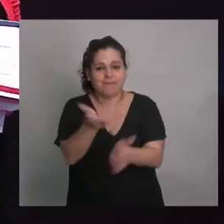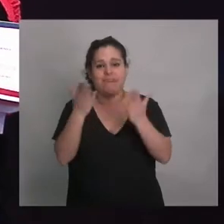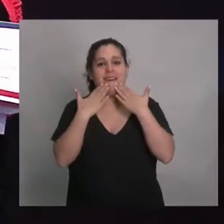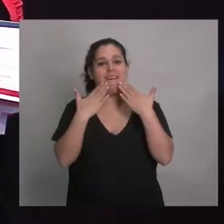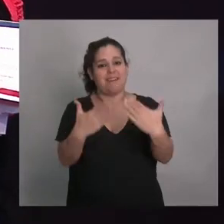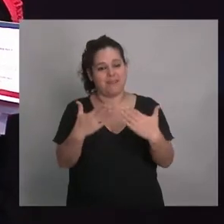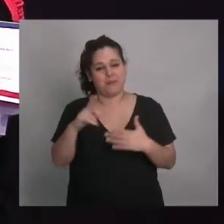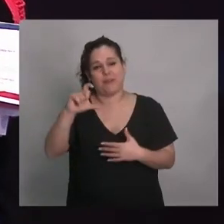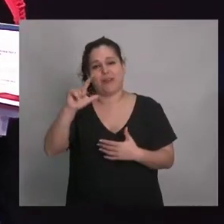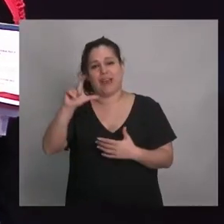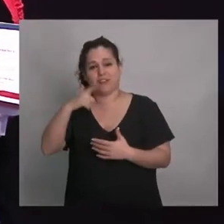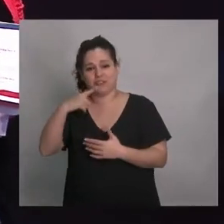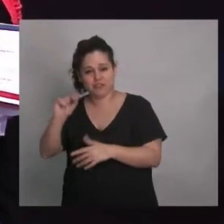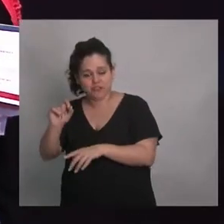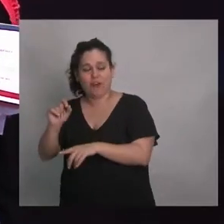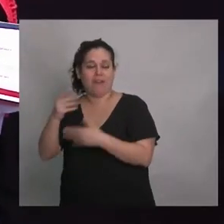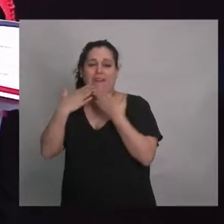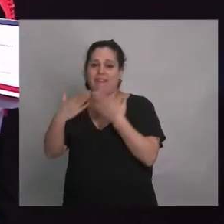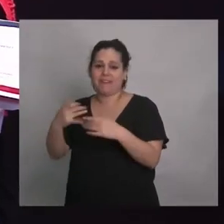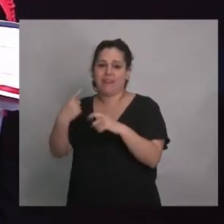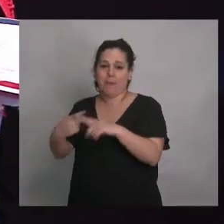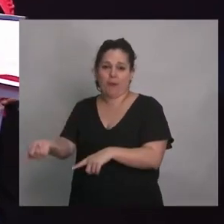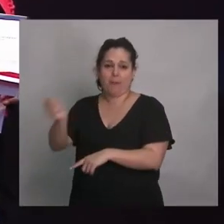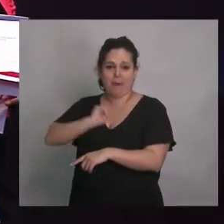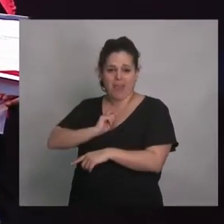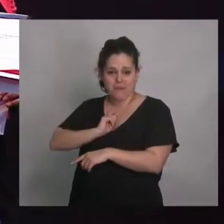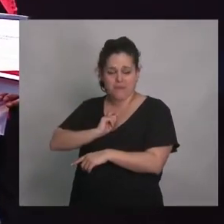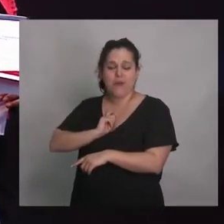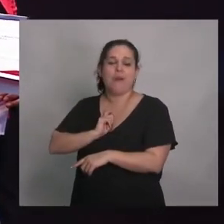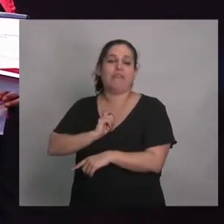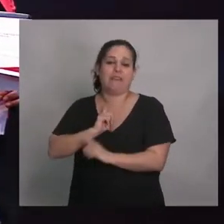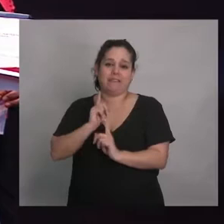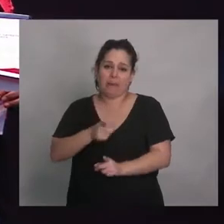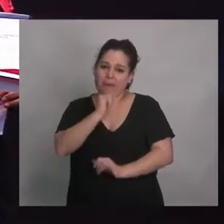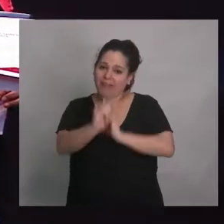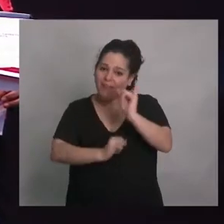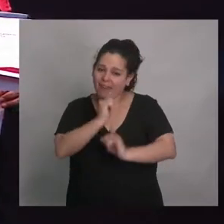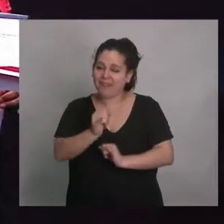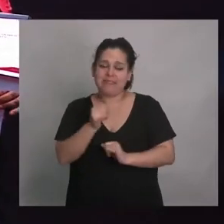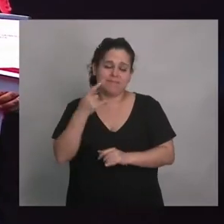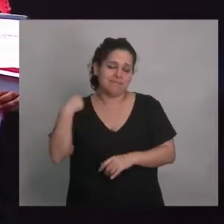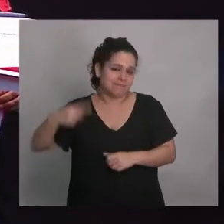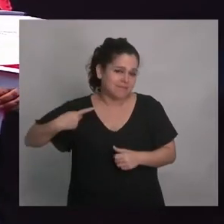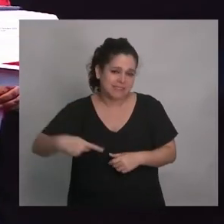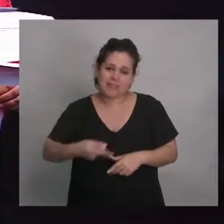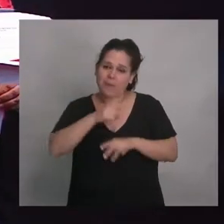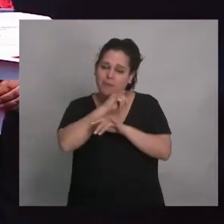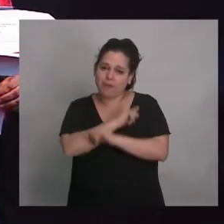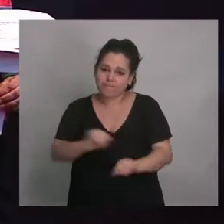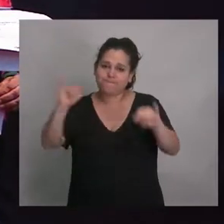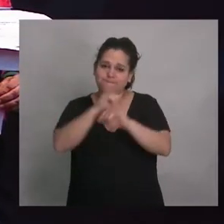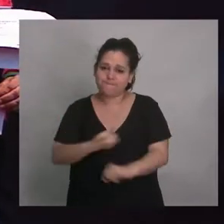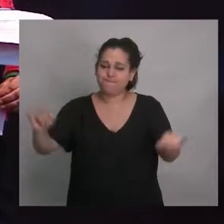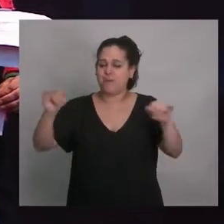clacso por esta importante distinción y subrayar como lo ha venido haciendo de manera sostenida la cepal